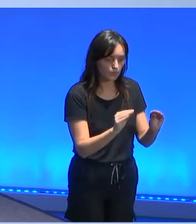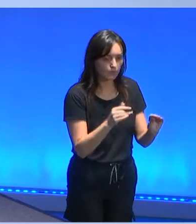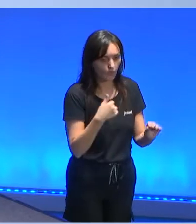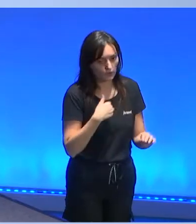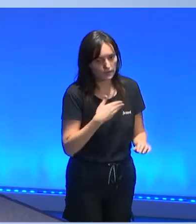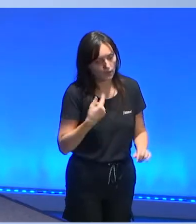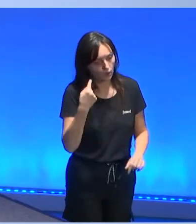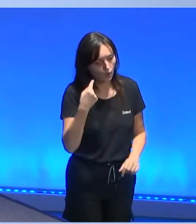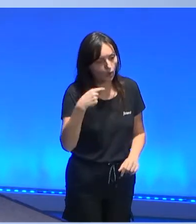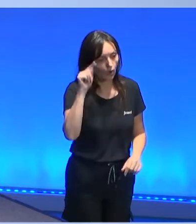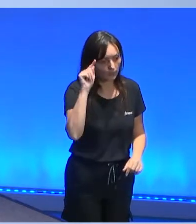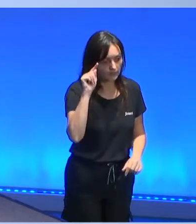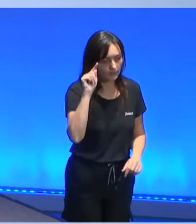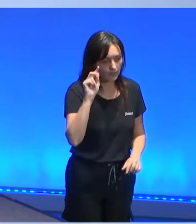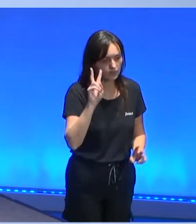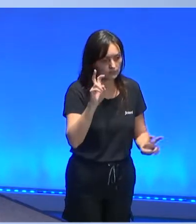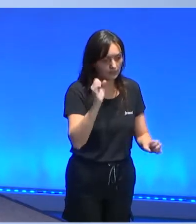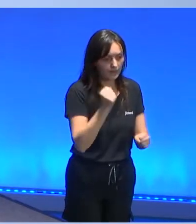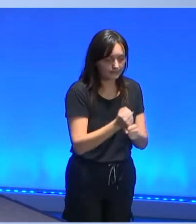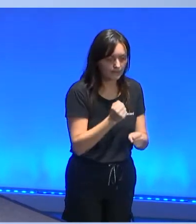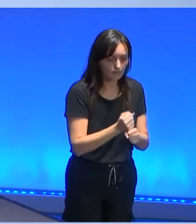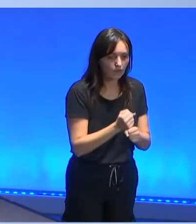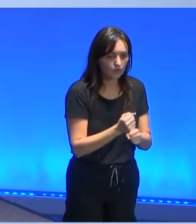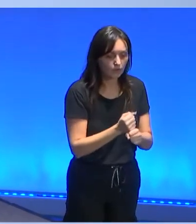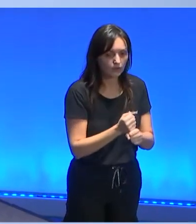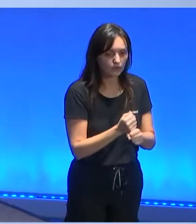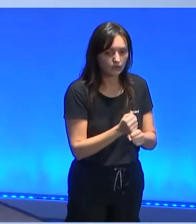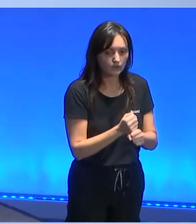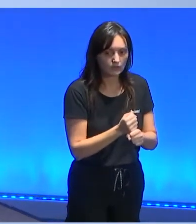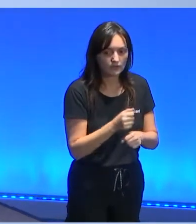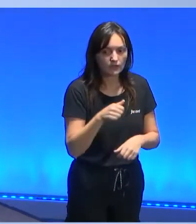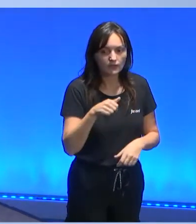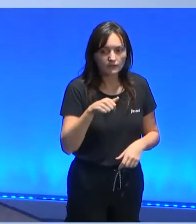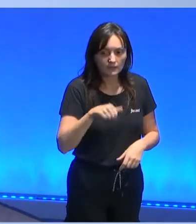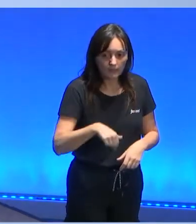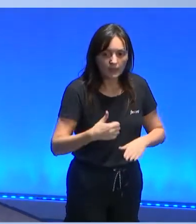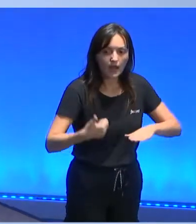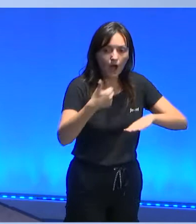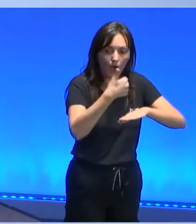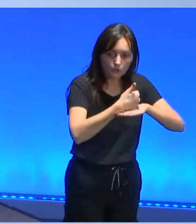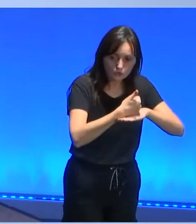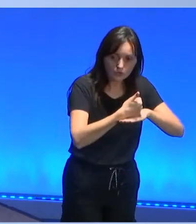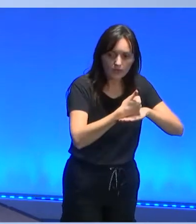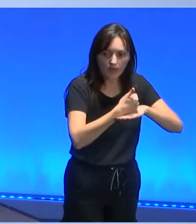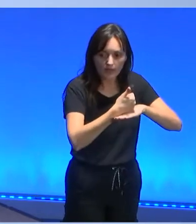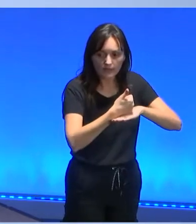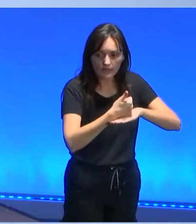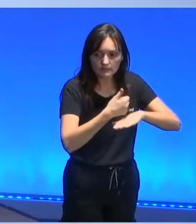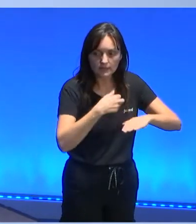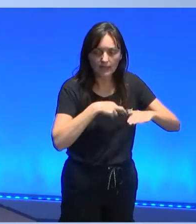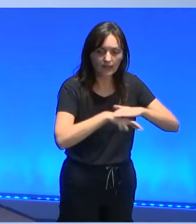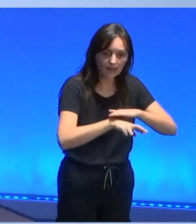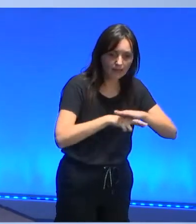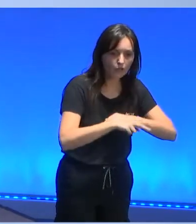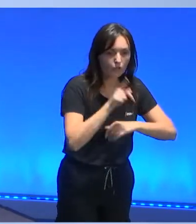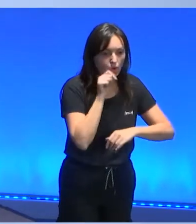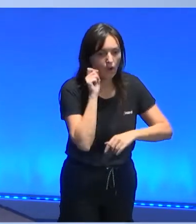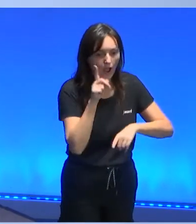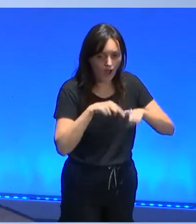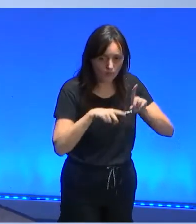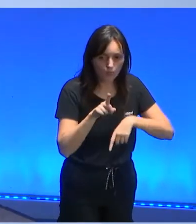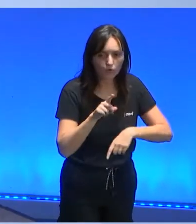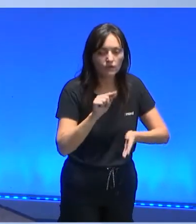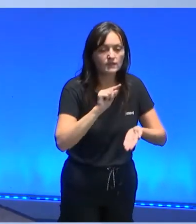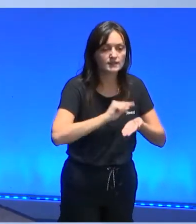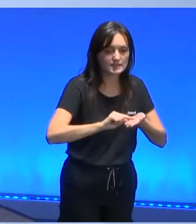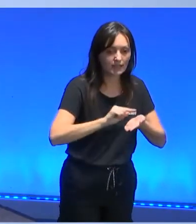guiño a este equipo de trabajo. Hay aquí también autoridades, alguna regidora, algún regidor. Tengo a mi